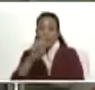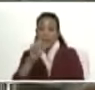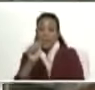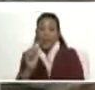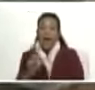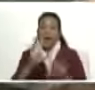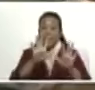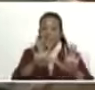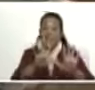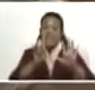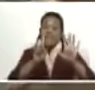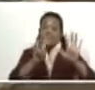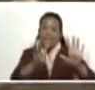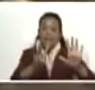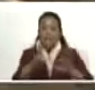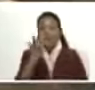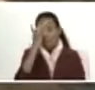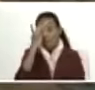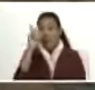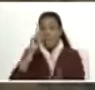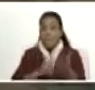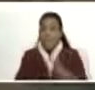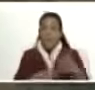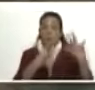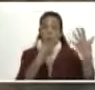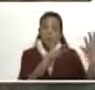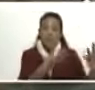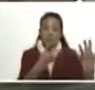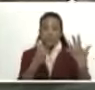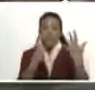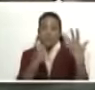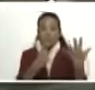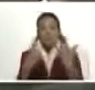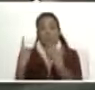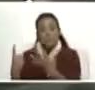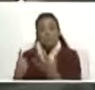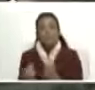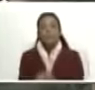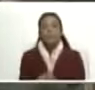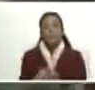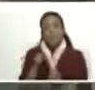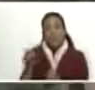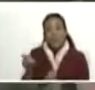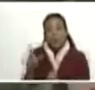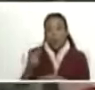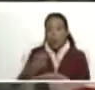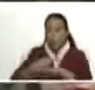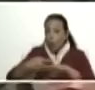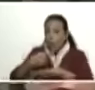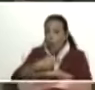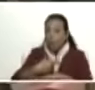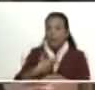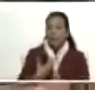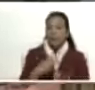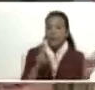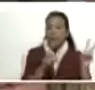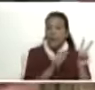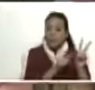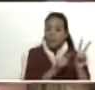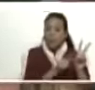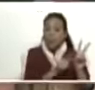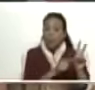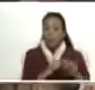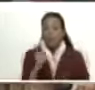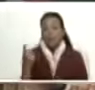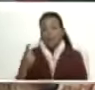el 17 de febrero de 1966 entre los gobiernos de la República de Venezuela